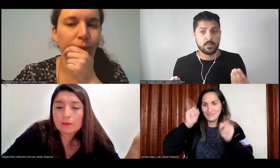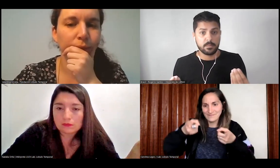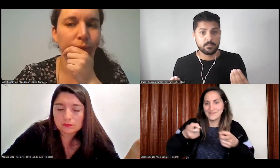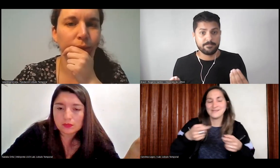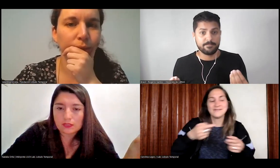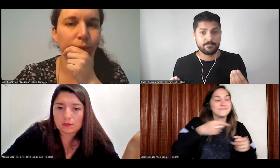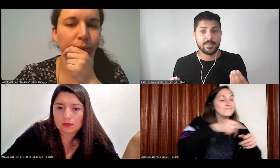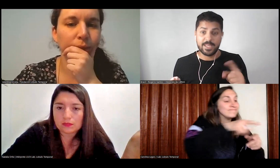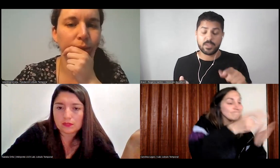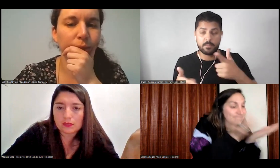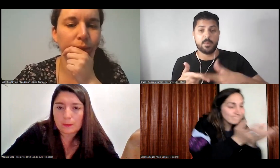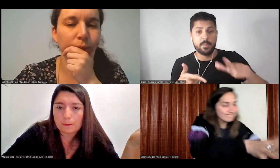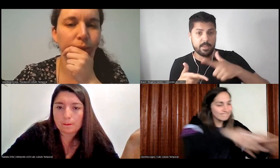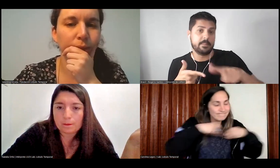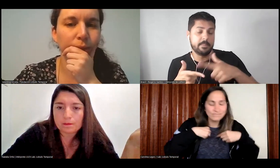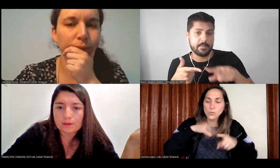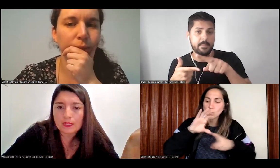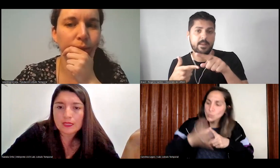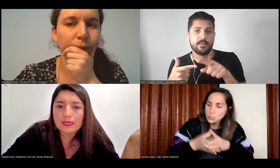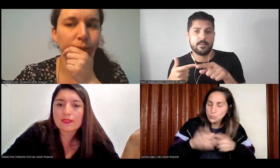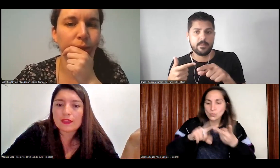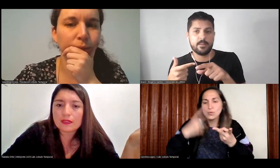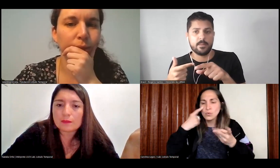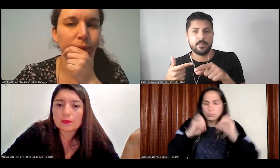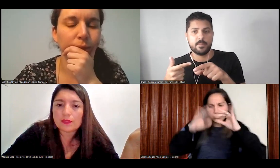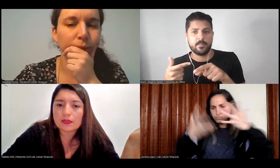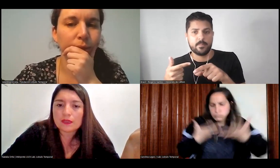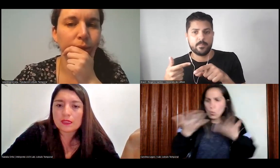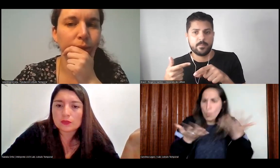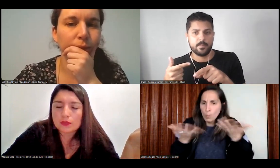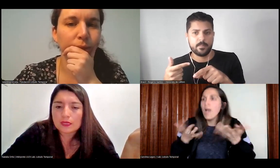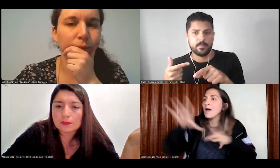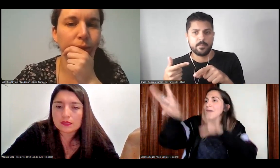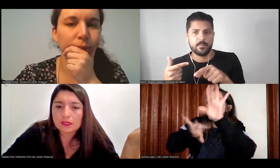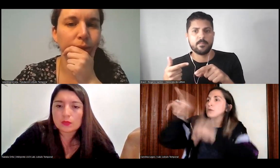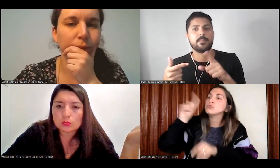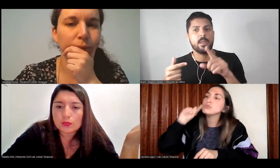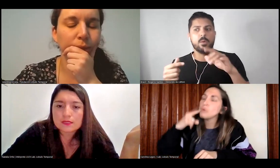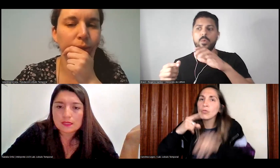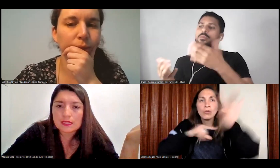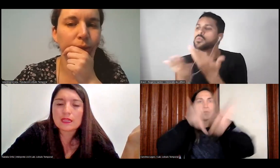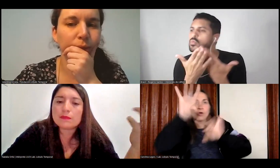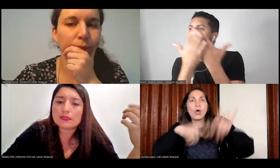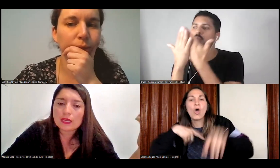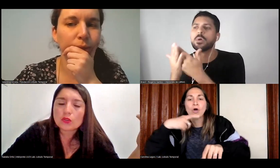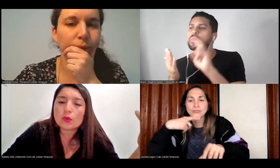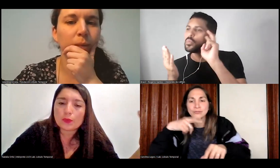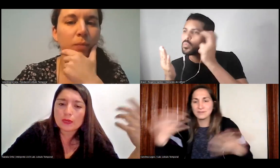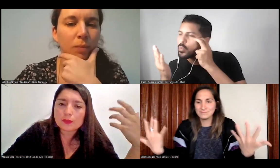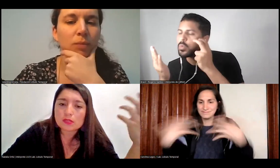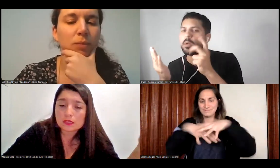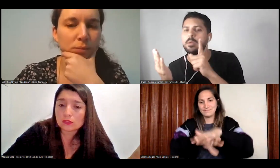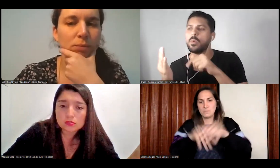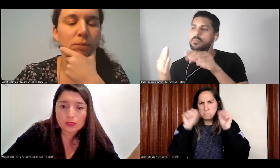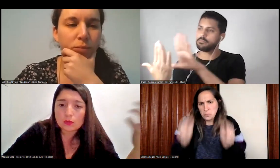un problema, por ejemplo. La idea es poder estudiar, aprender cultura, sí, y invitar e